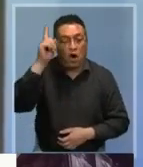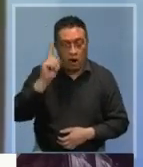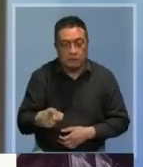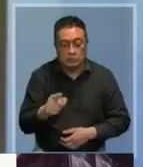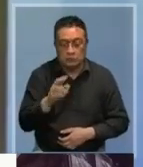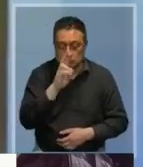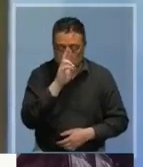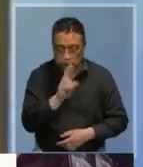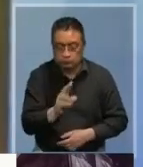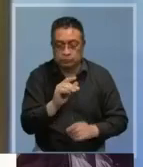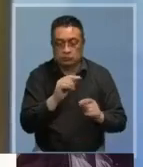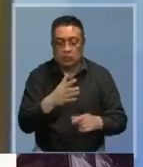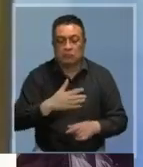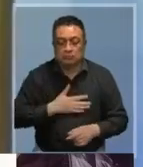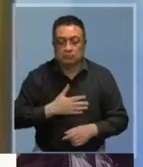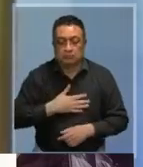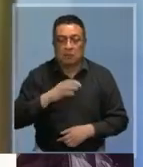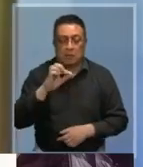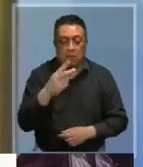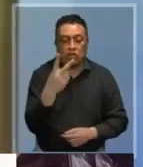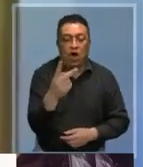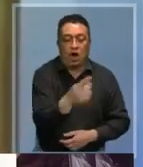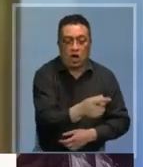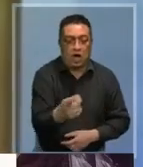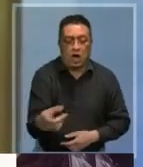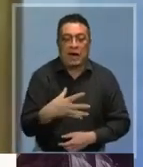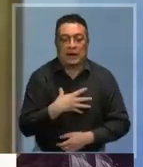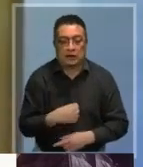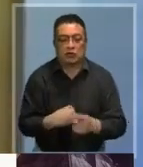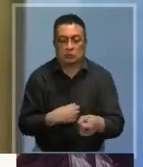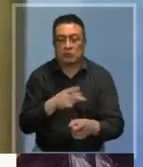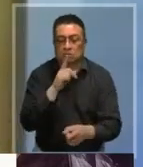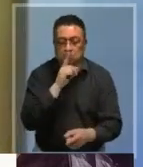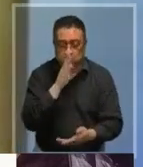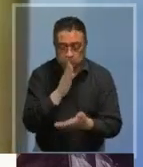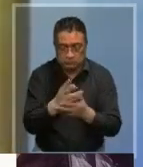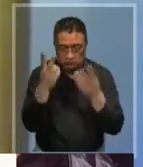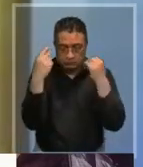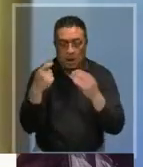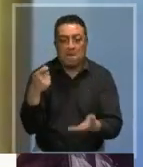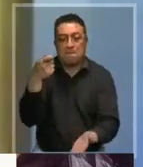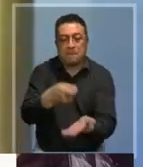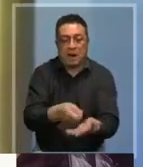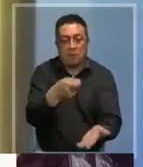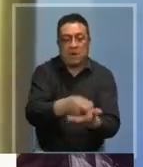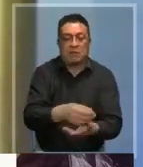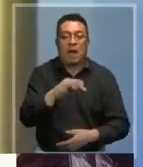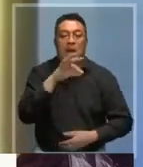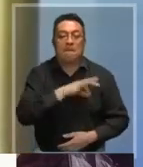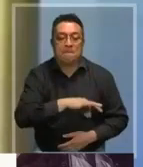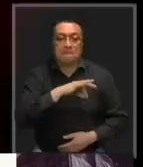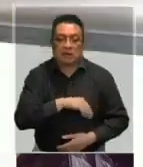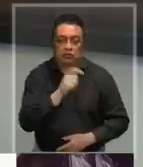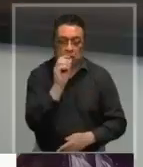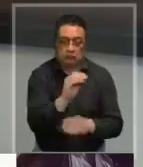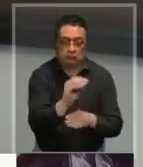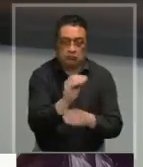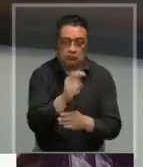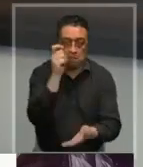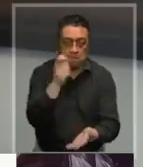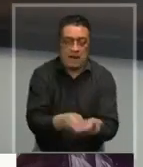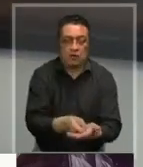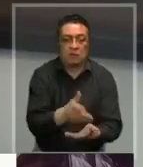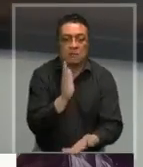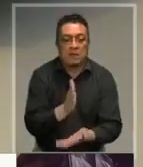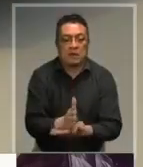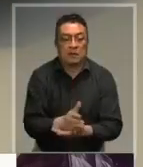reconocer la paternidad de los dos hijos que tuvo con josel y a pagar por ellos una pensión alimenticia